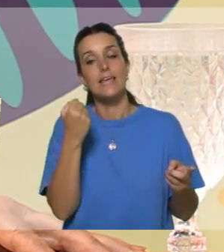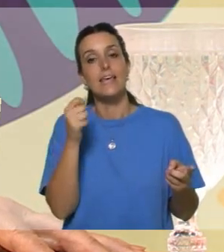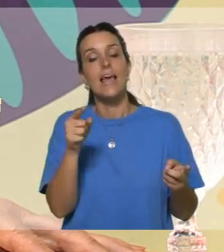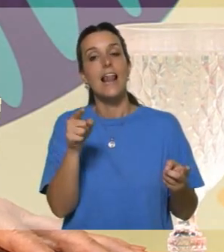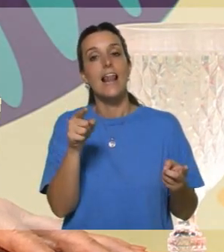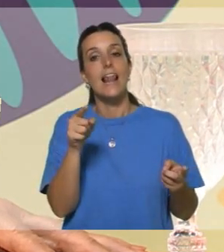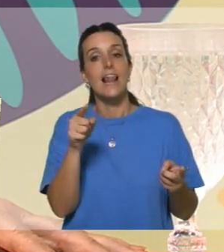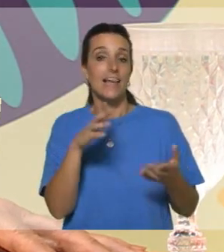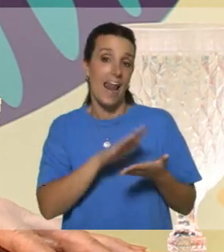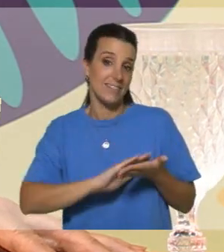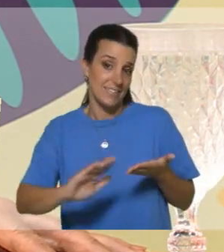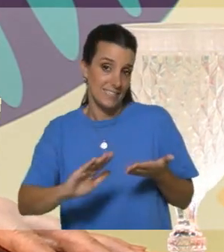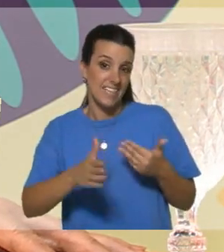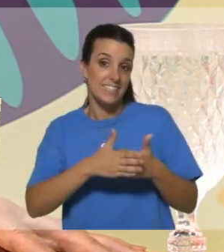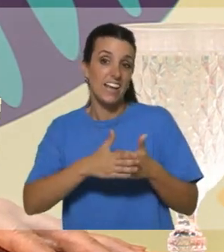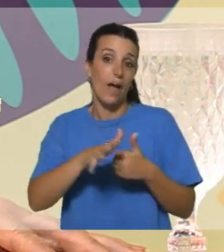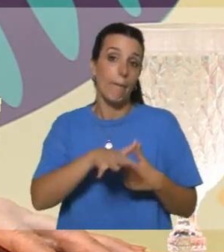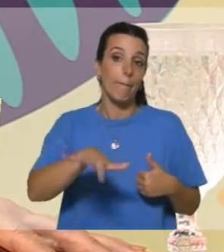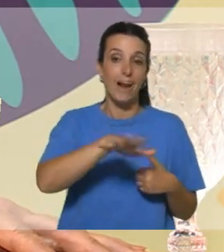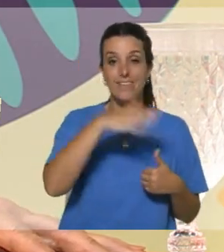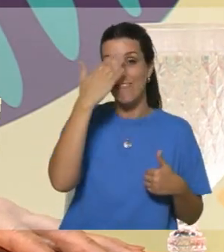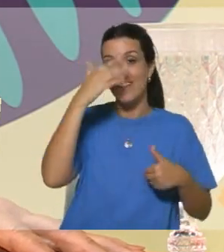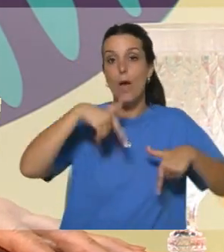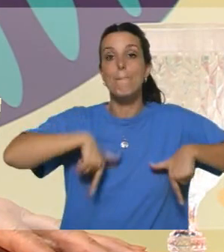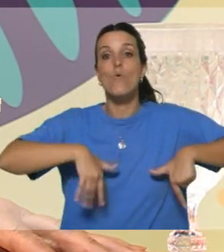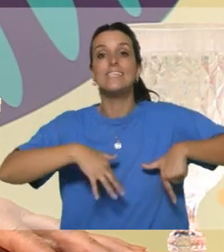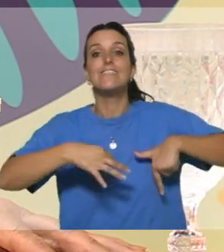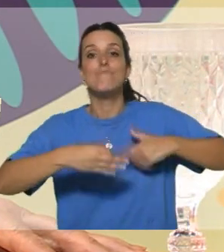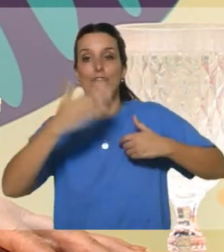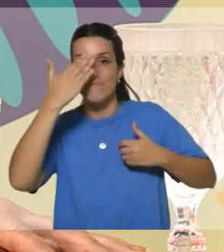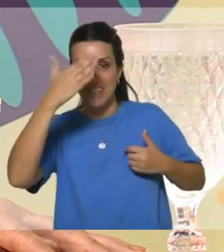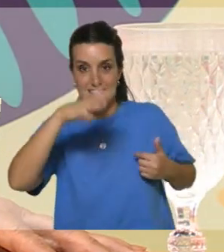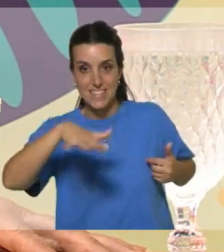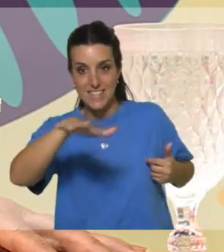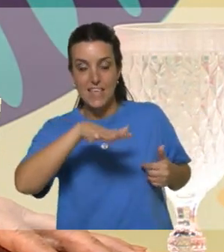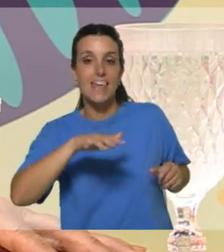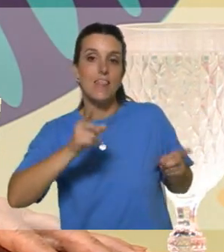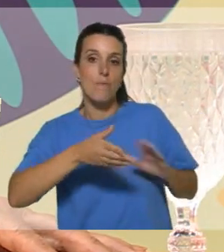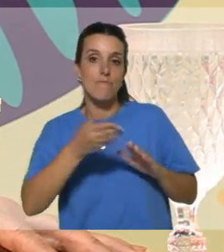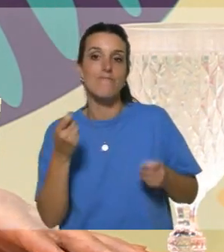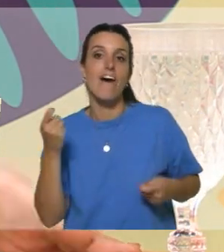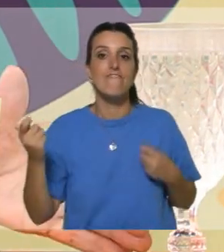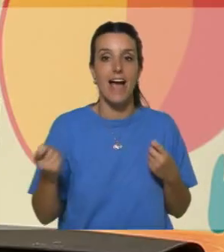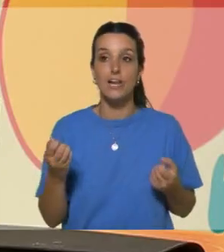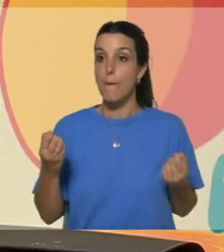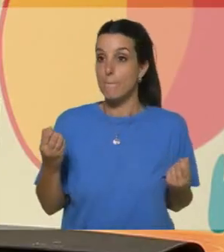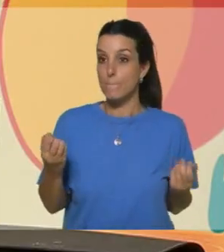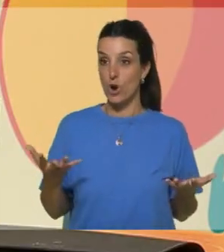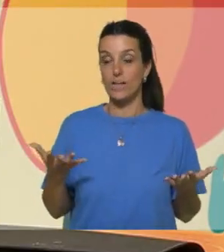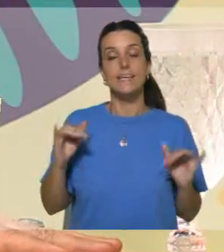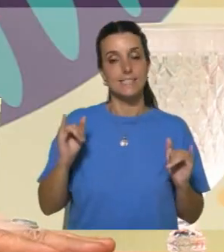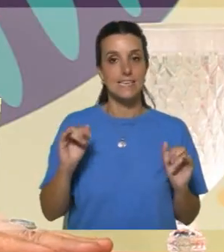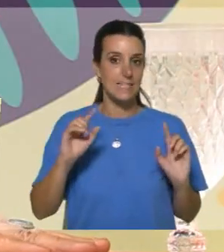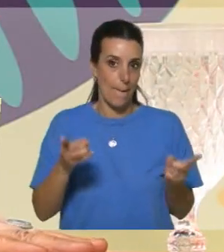gratis, cerca de la plaza, allí frente al municipio, y también va a haber baile. Bueno, porque eso es lindo.